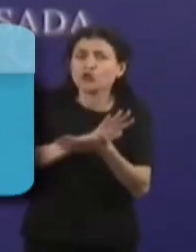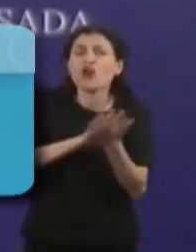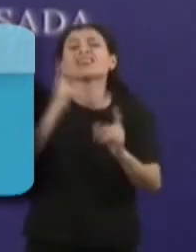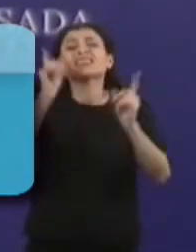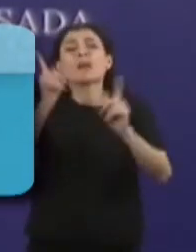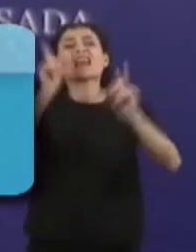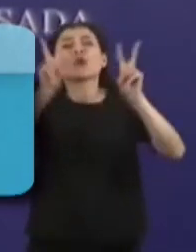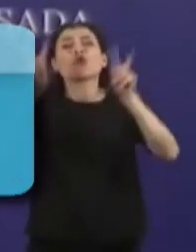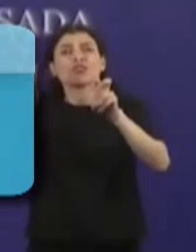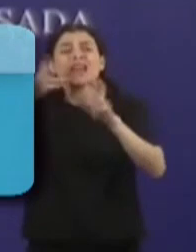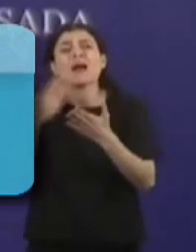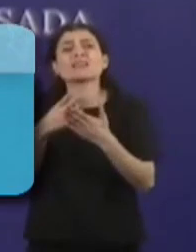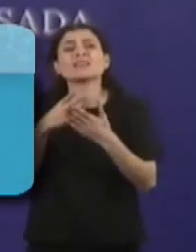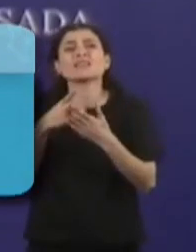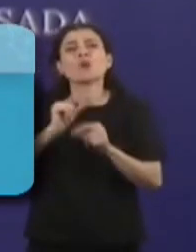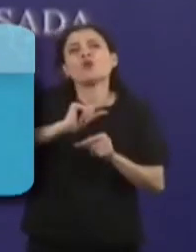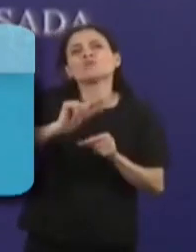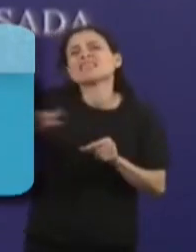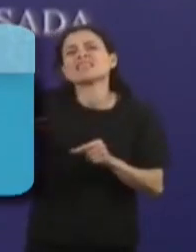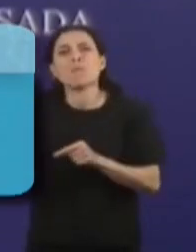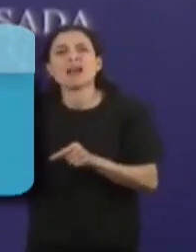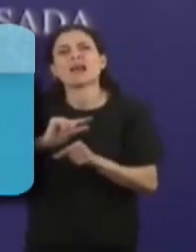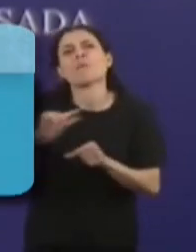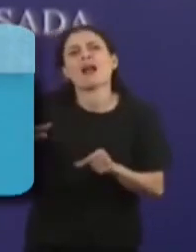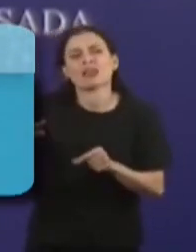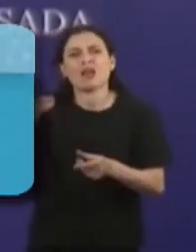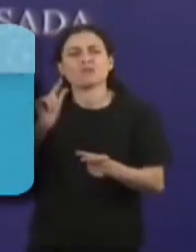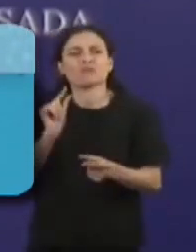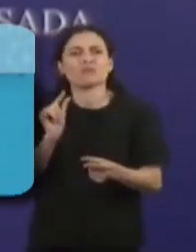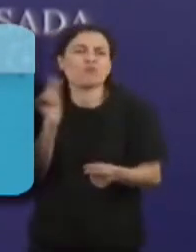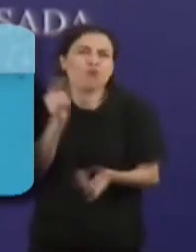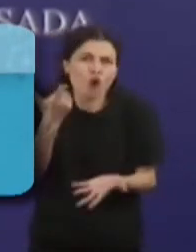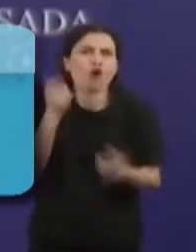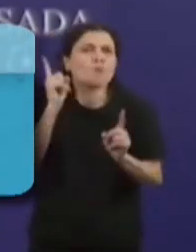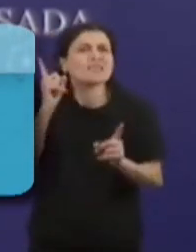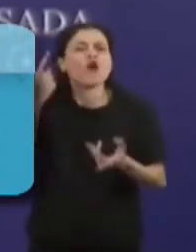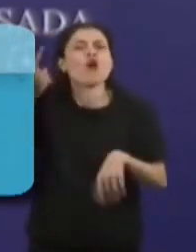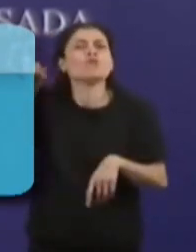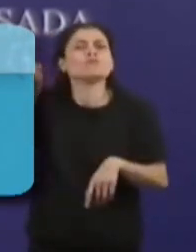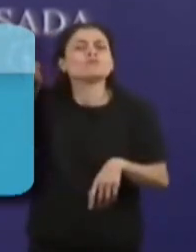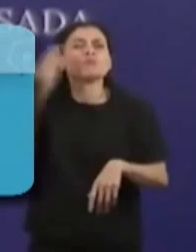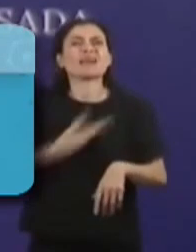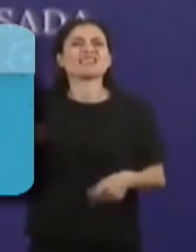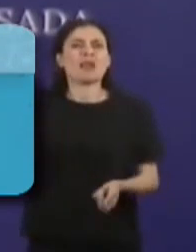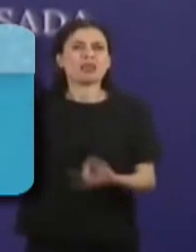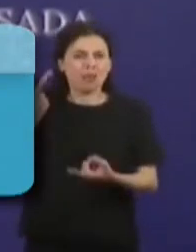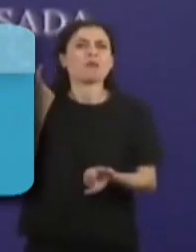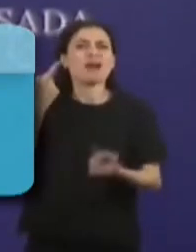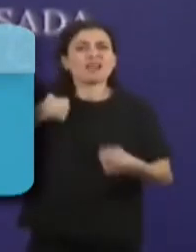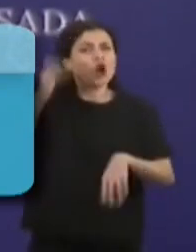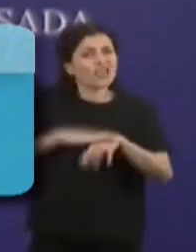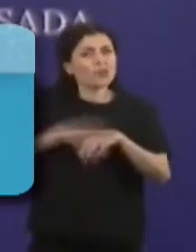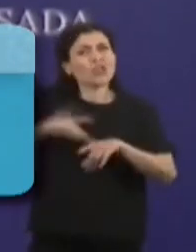de gabinete para que yo pueda cumplir con la función que me encomendó el presidente, que es coordinar el trabajo de los